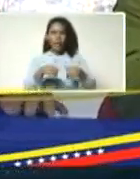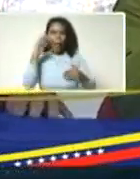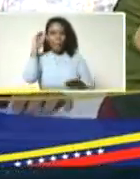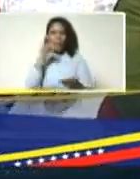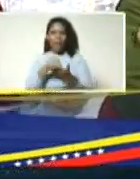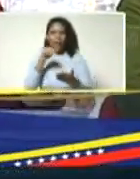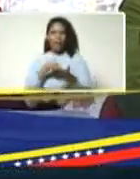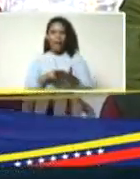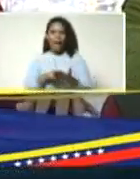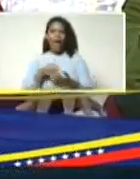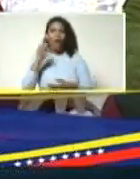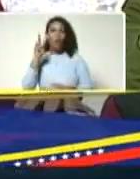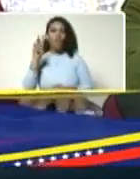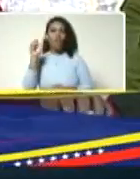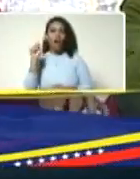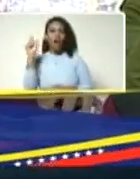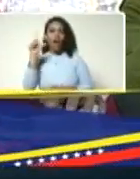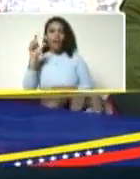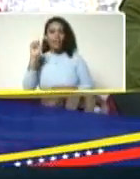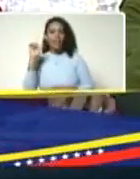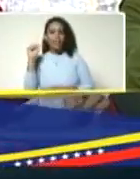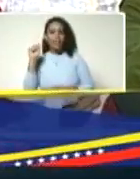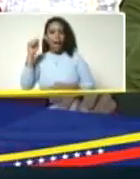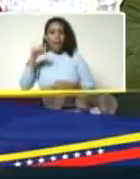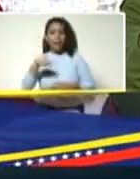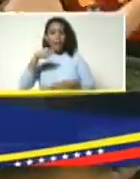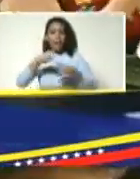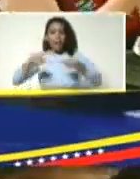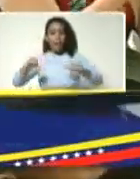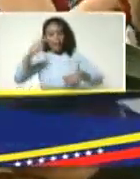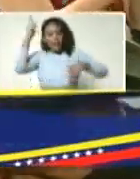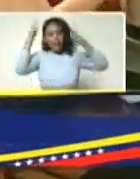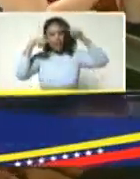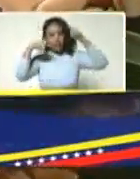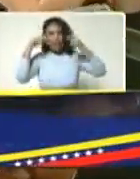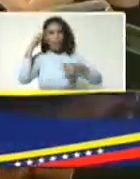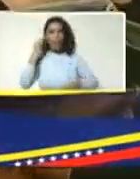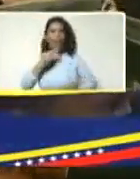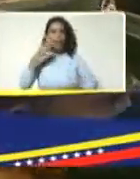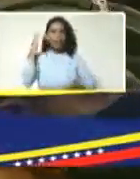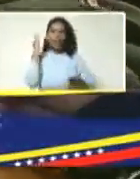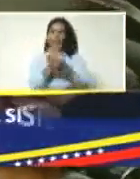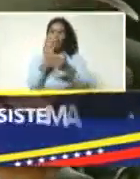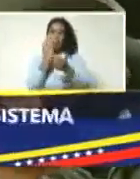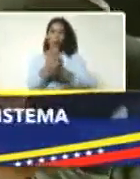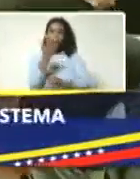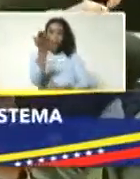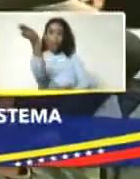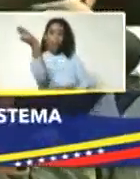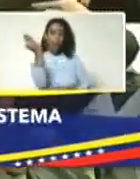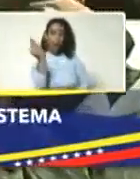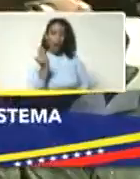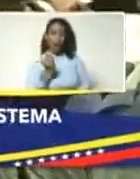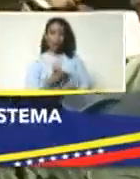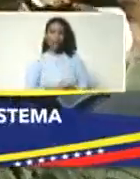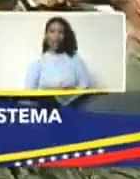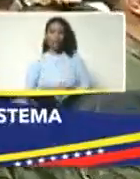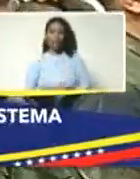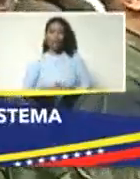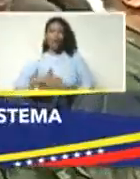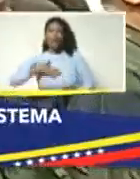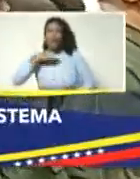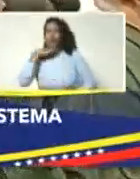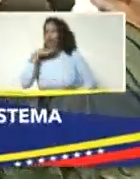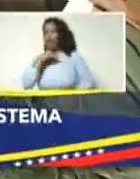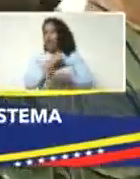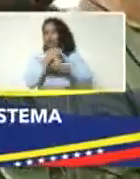Tuy, tierra chavista, bolivariana, y que siempre que usted viene se llena de